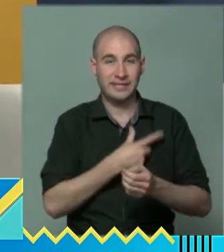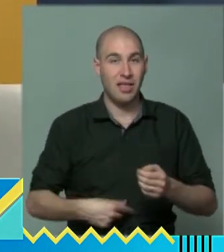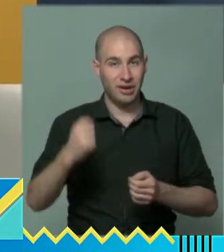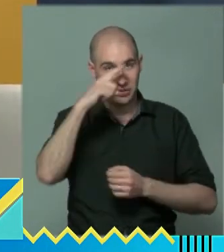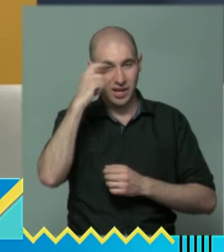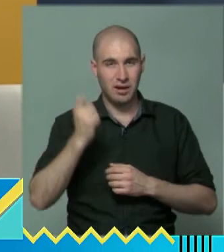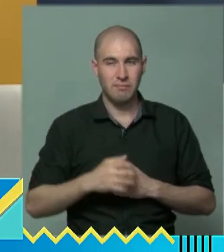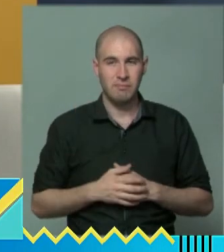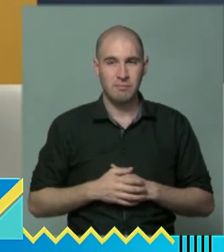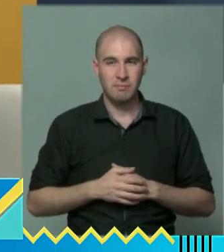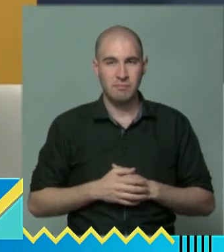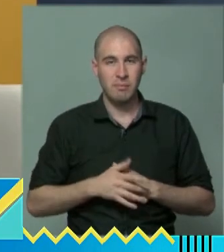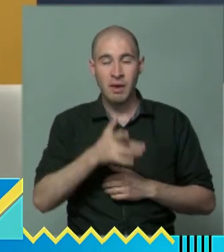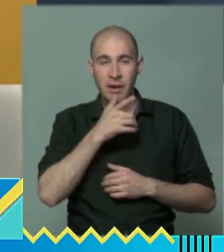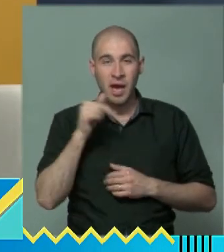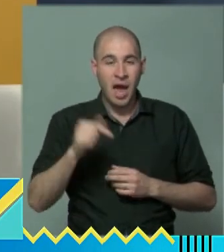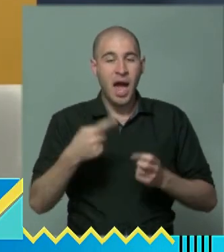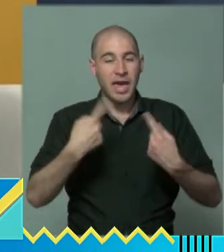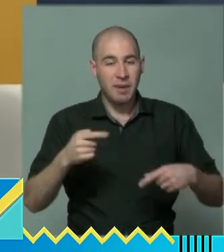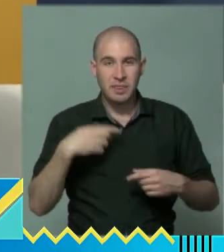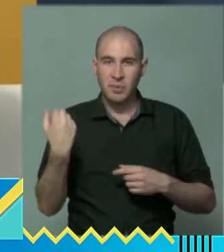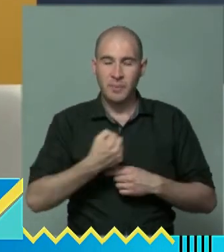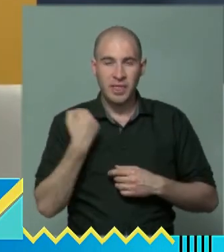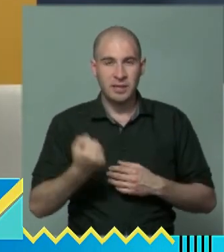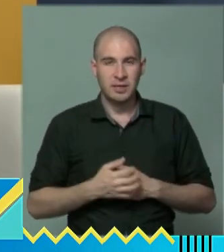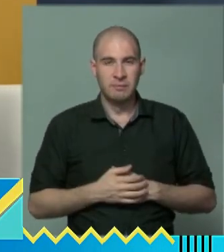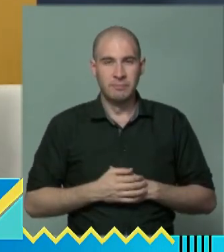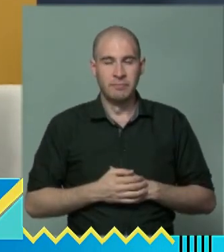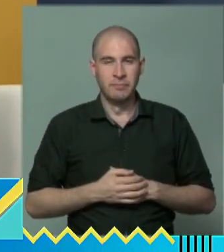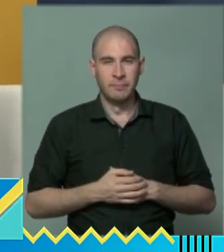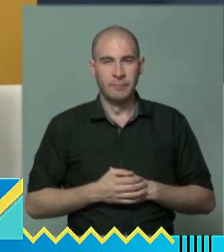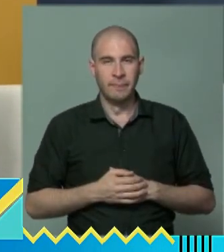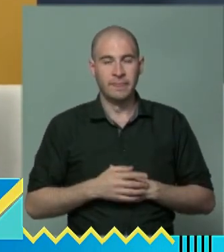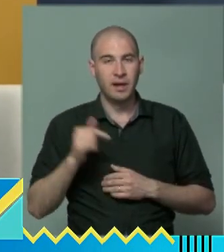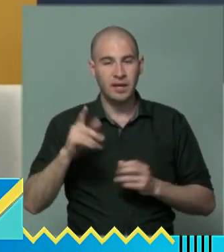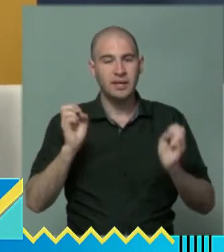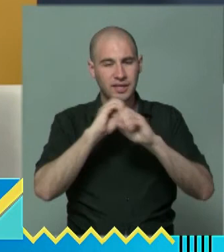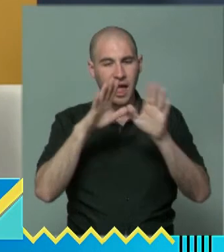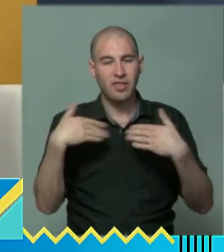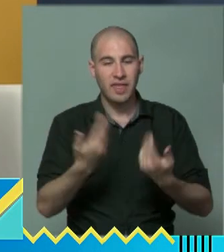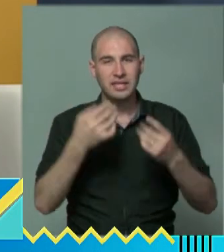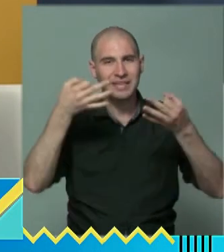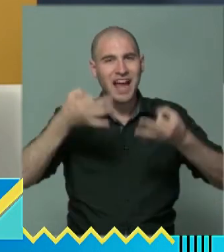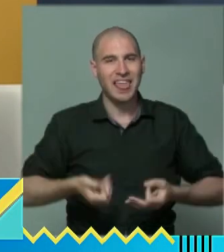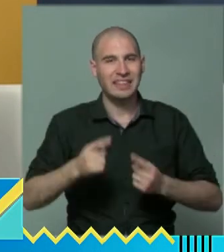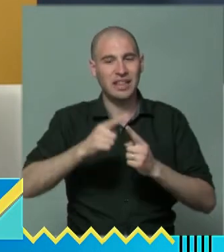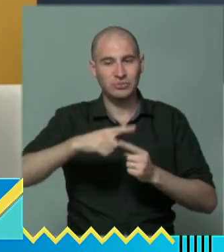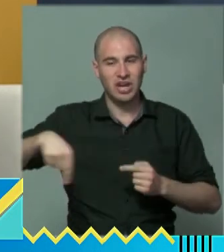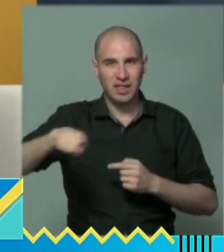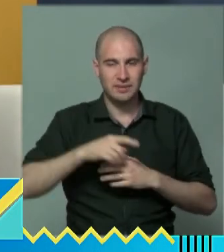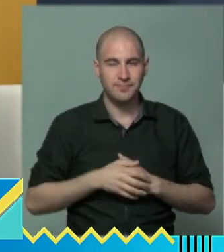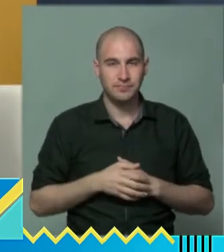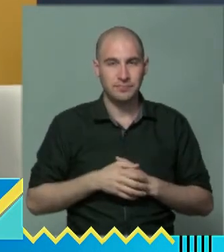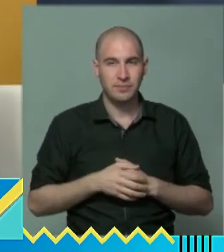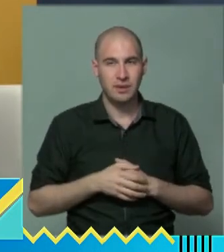Nacional, me parece que es una herramienta muy importante y que va a dar transparencia y calidad institucional. Y